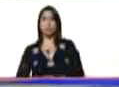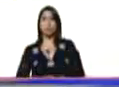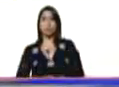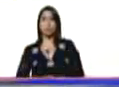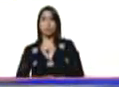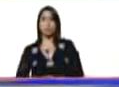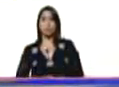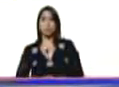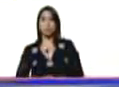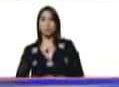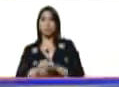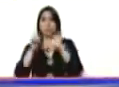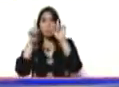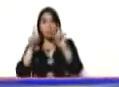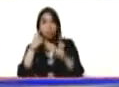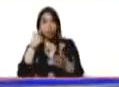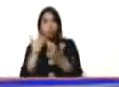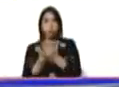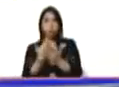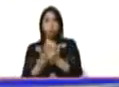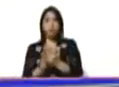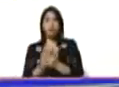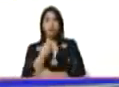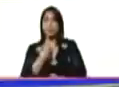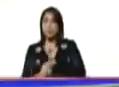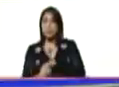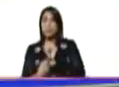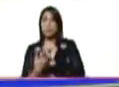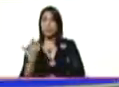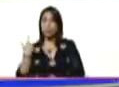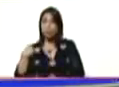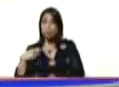Ahí hay una prueba que dice que tuvo el coronavirus.